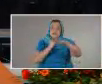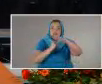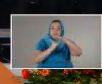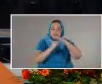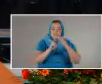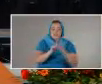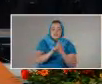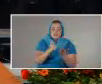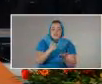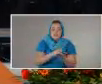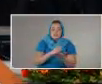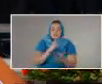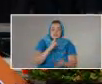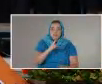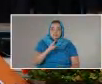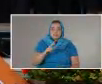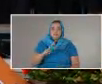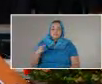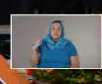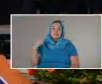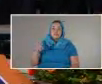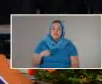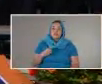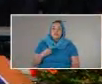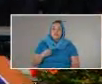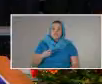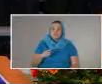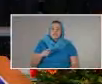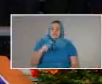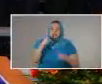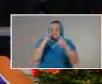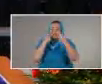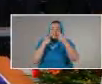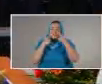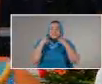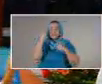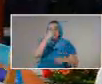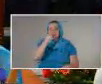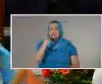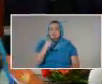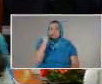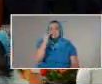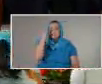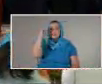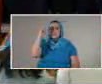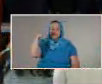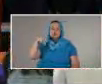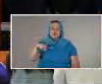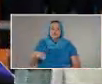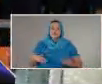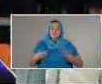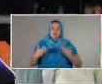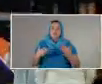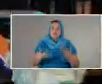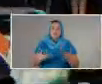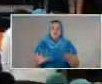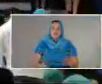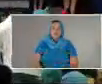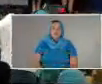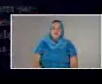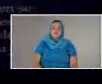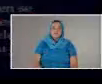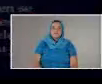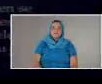los que lloran en Sión se les dé diadema en vez de ceniza, aceite de alegría en vez de